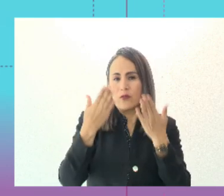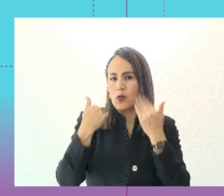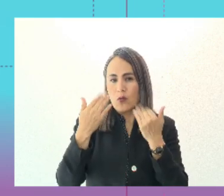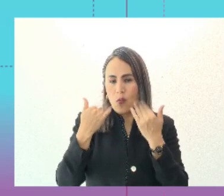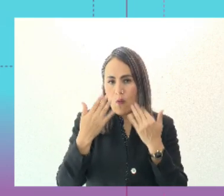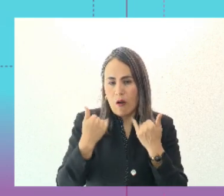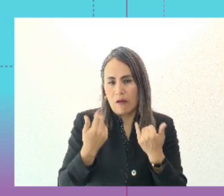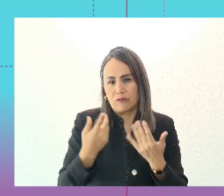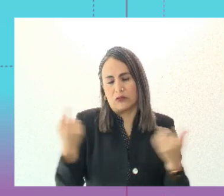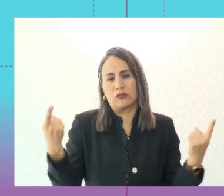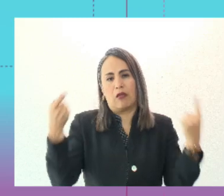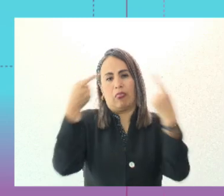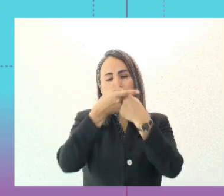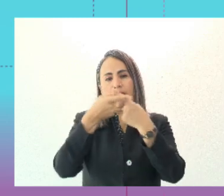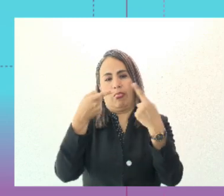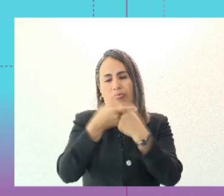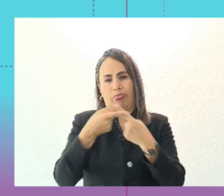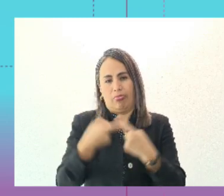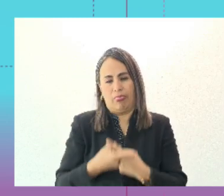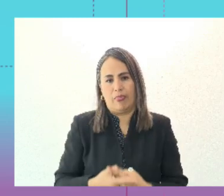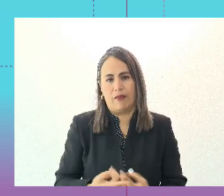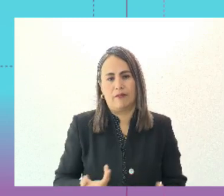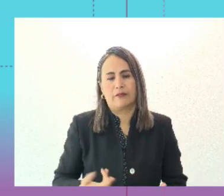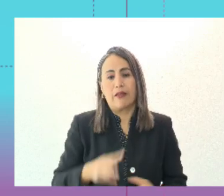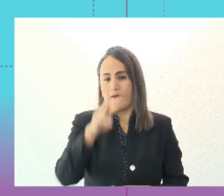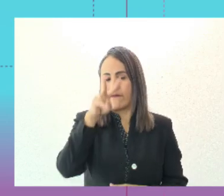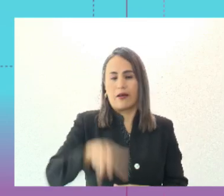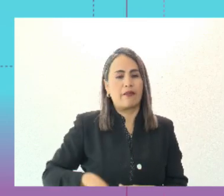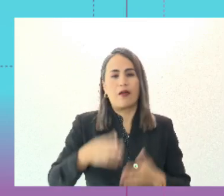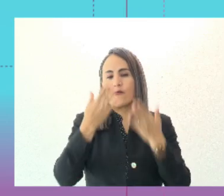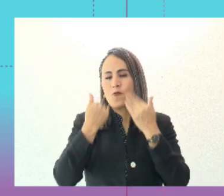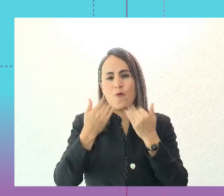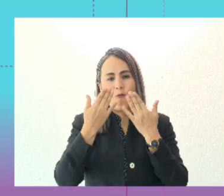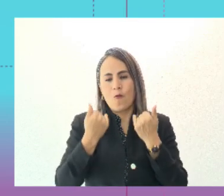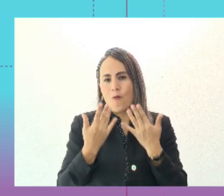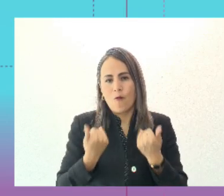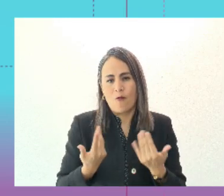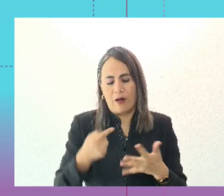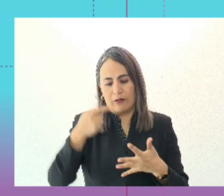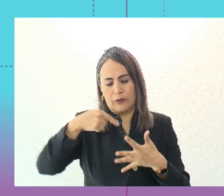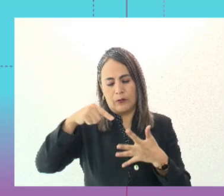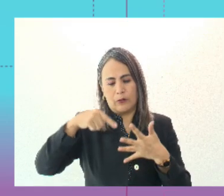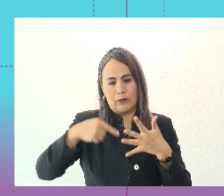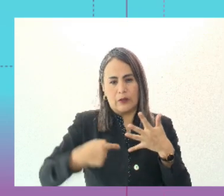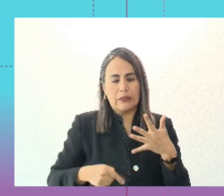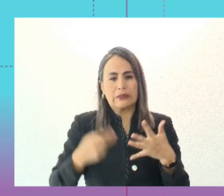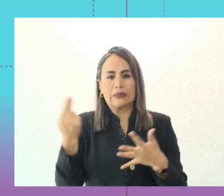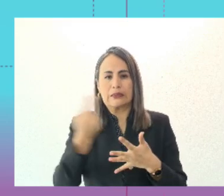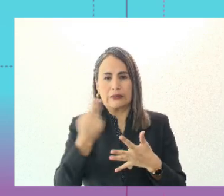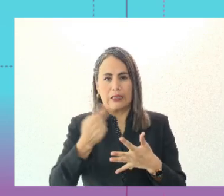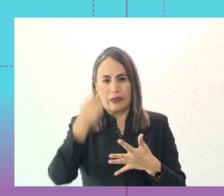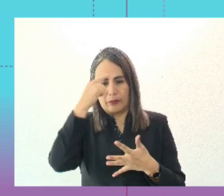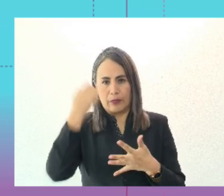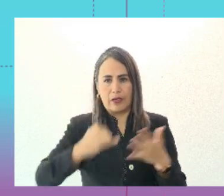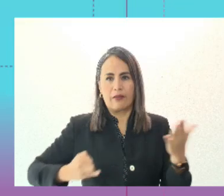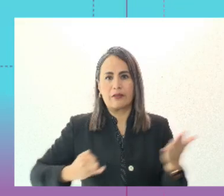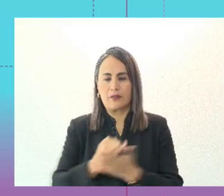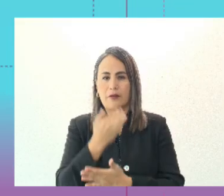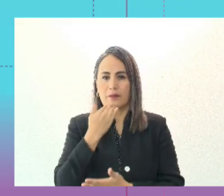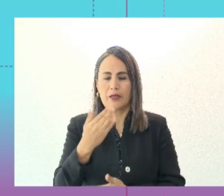inexactitud de la información, en la falta de veracidad de los elementos que necesitamos para tomar decisiones. La que sigue, por